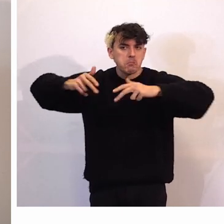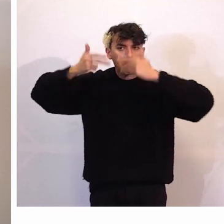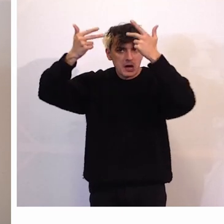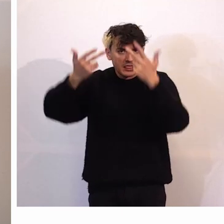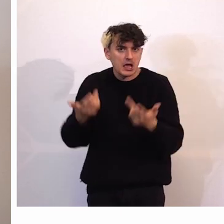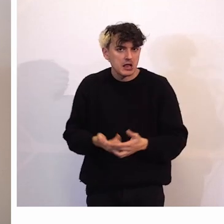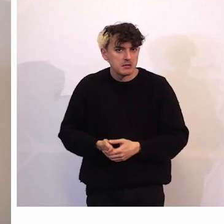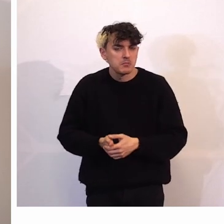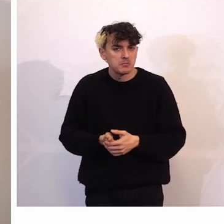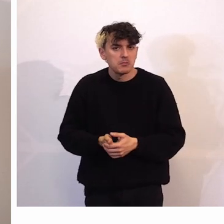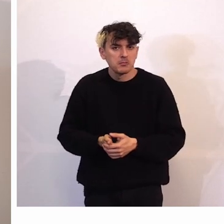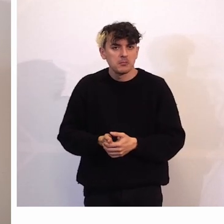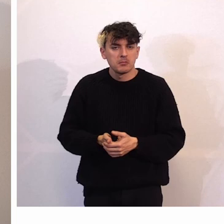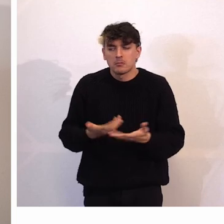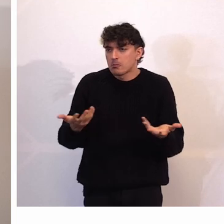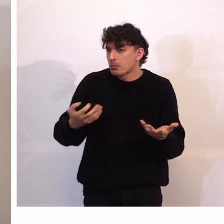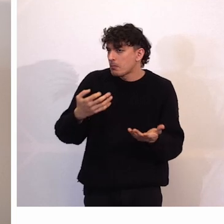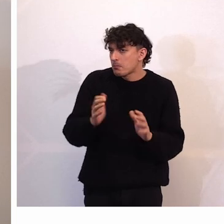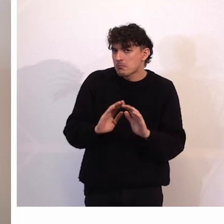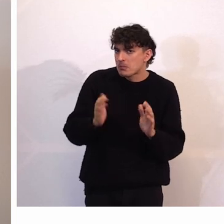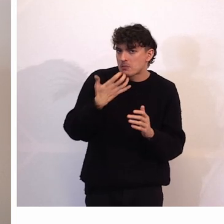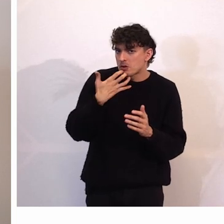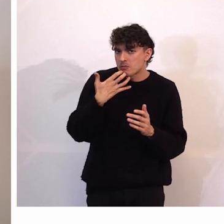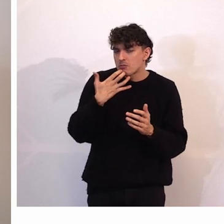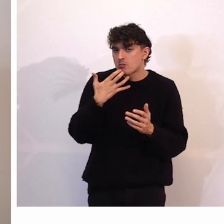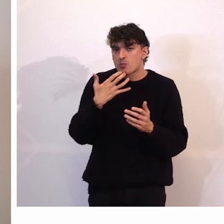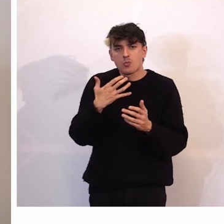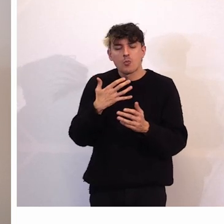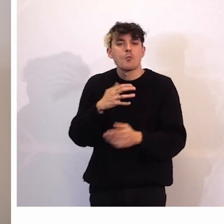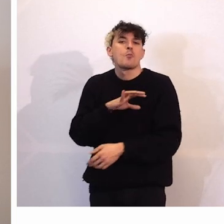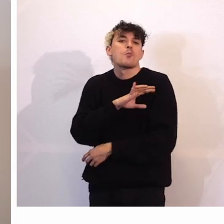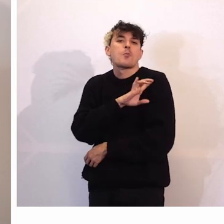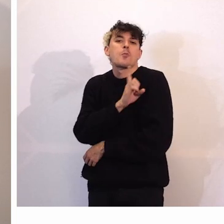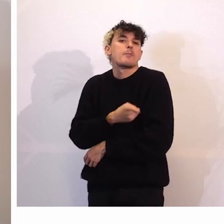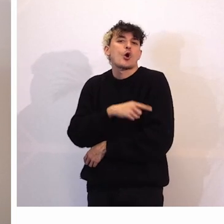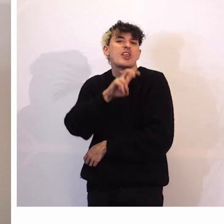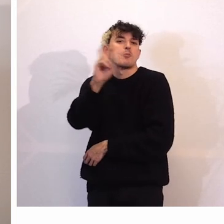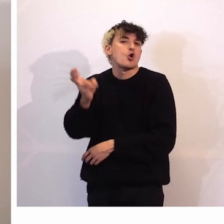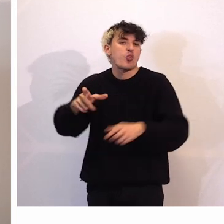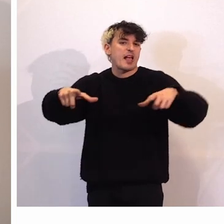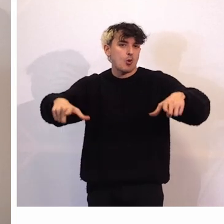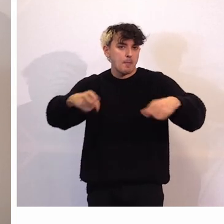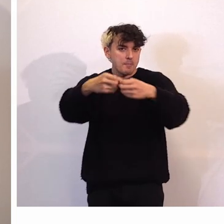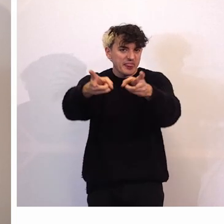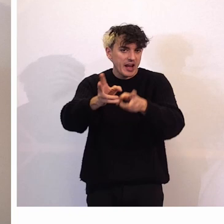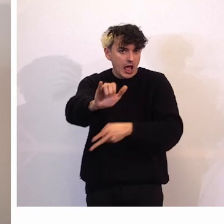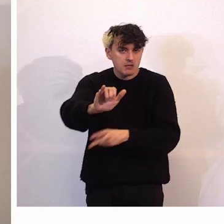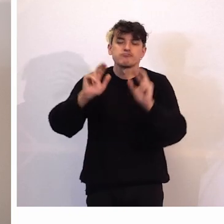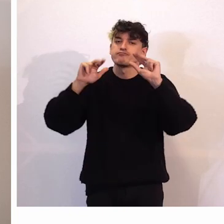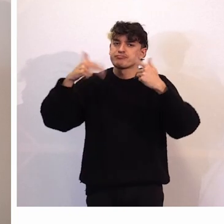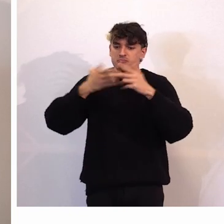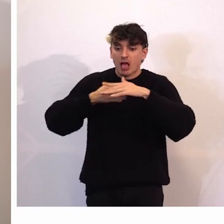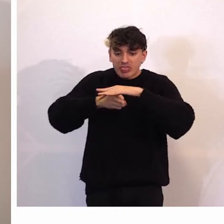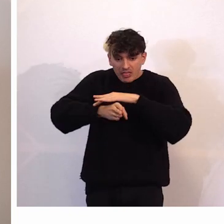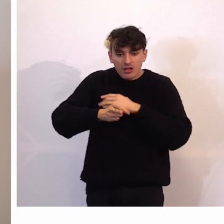acceder a un polideportivo que tenga que ir piscina para yo